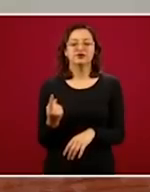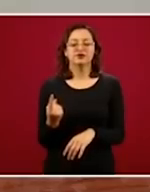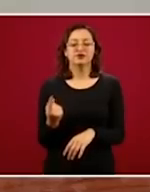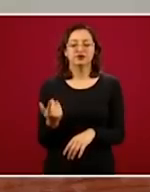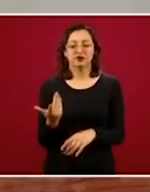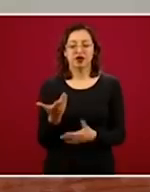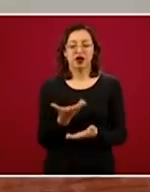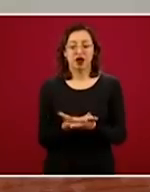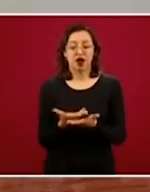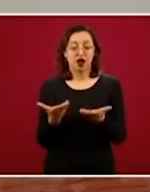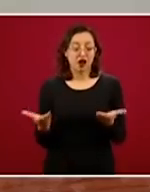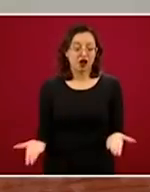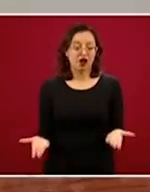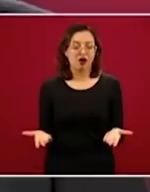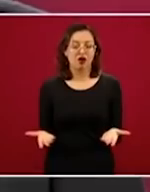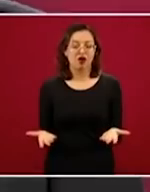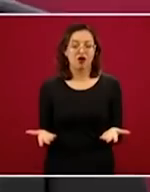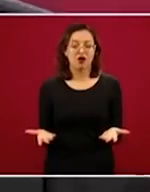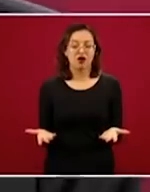ay